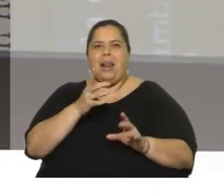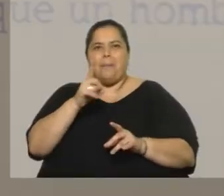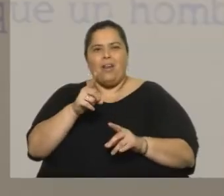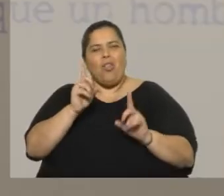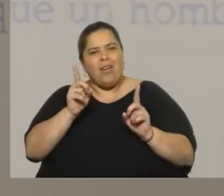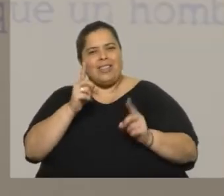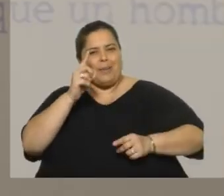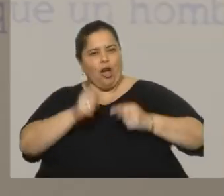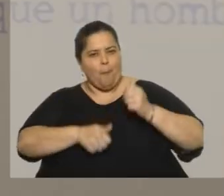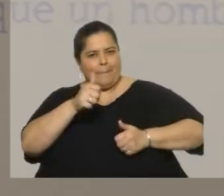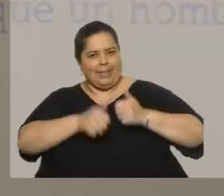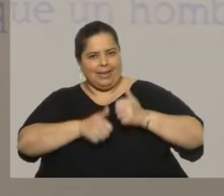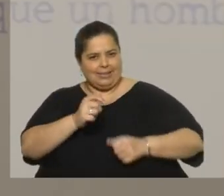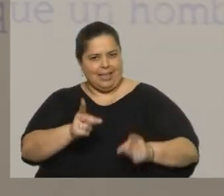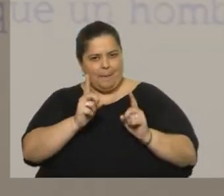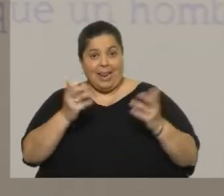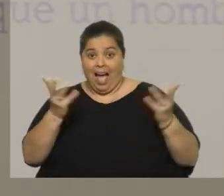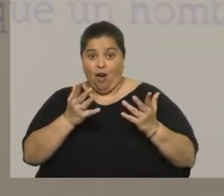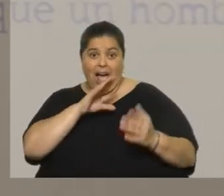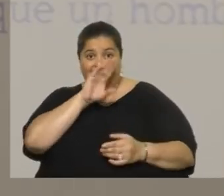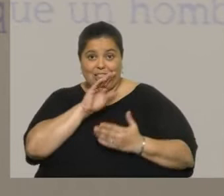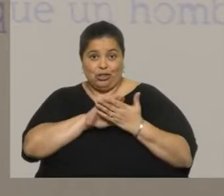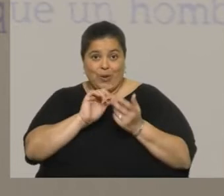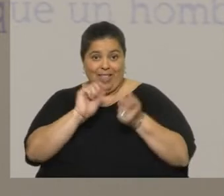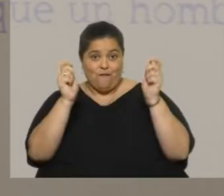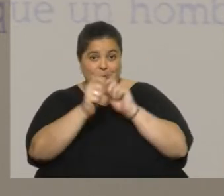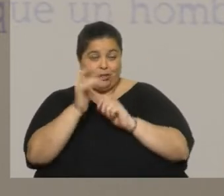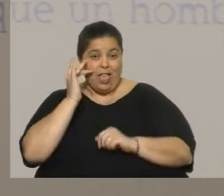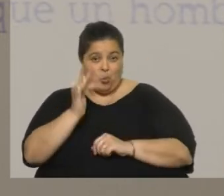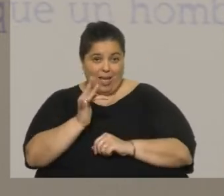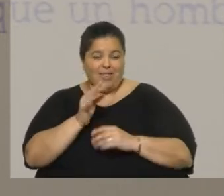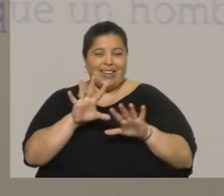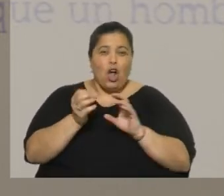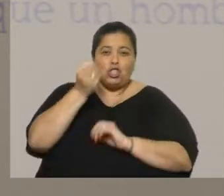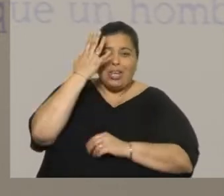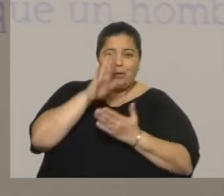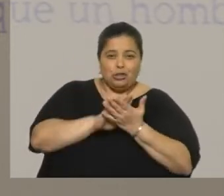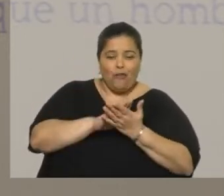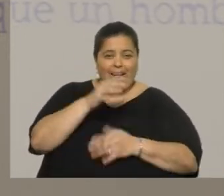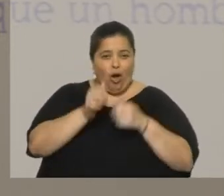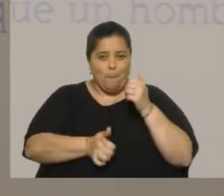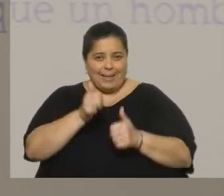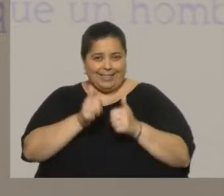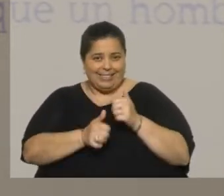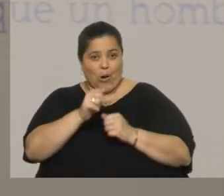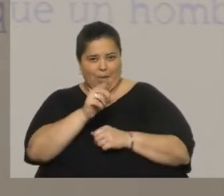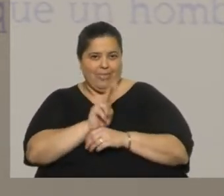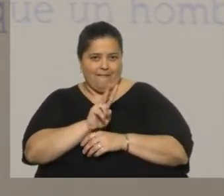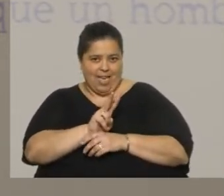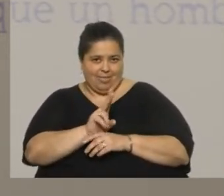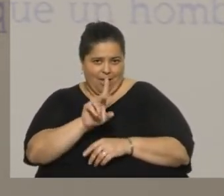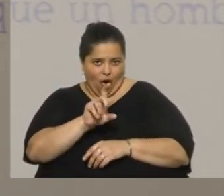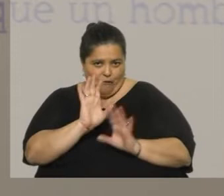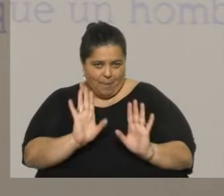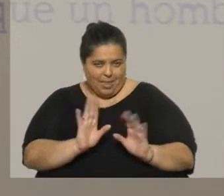por competencias, ¿no? Sí. Que en este momento de transformación educativa está ese concepto en discusión. Usted lo defiende, obviamente, y lo defiende